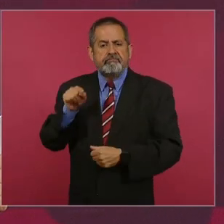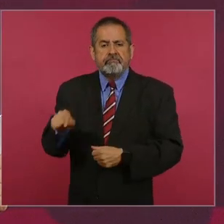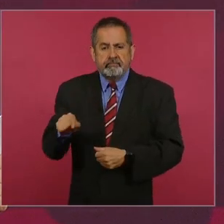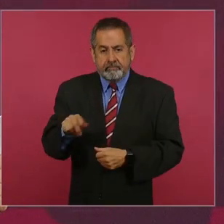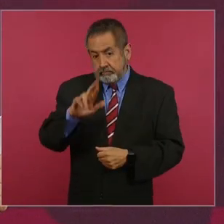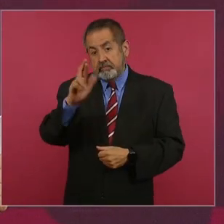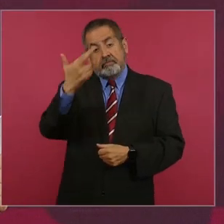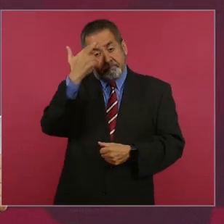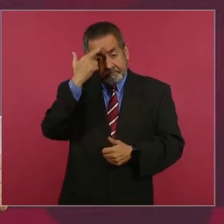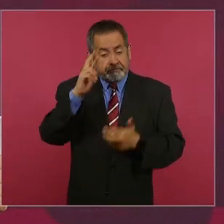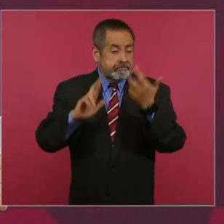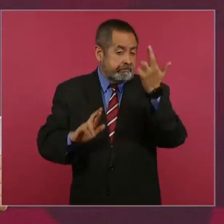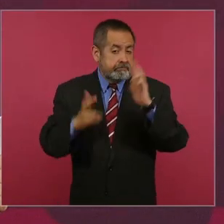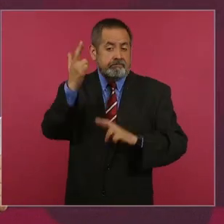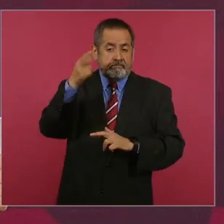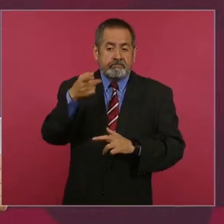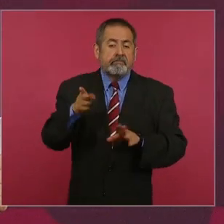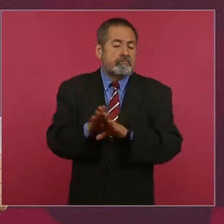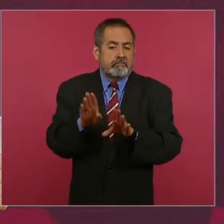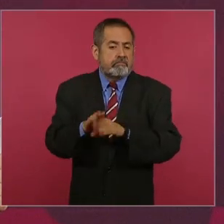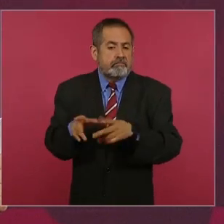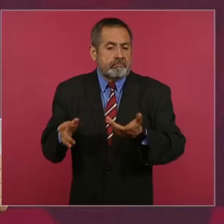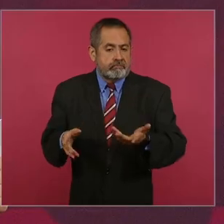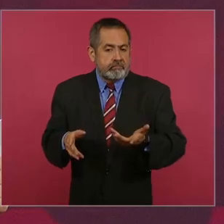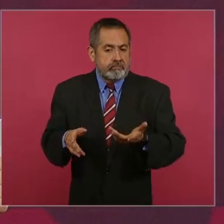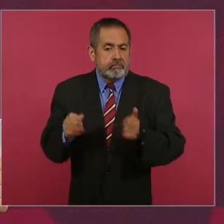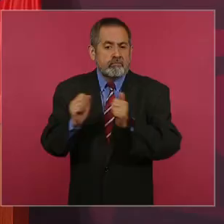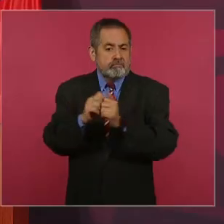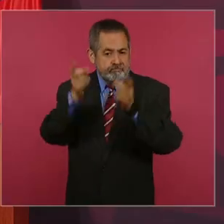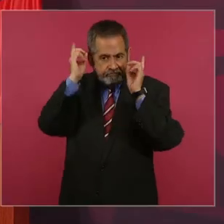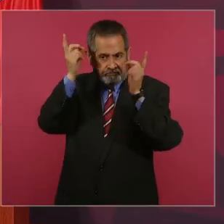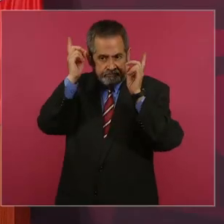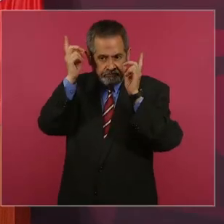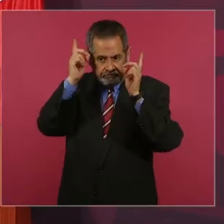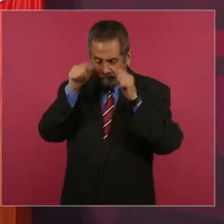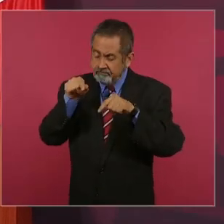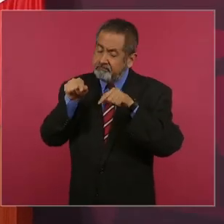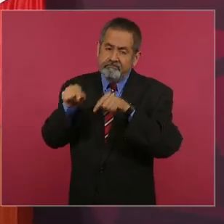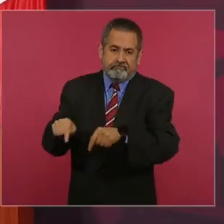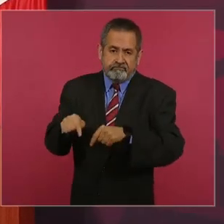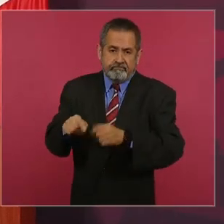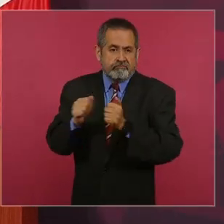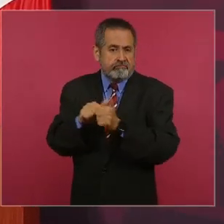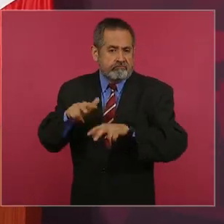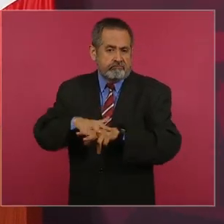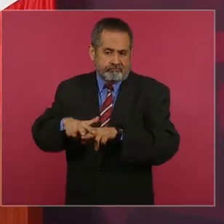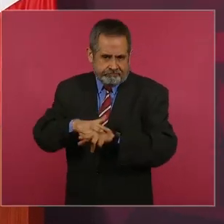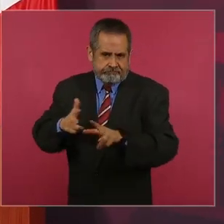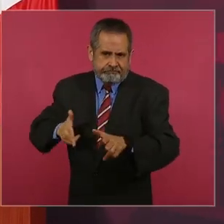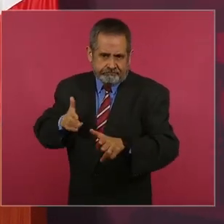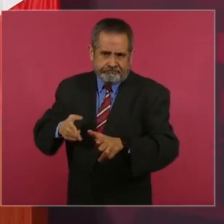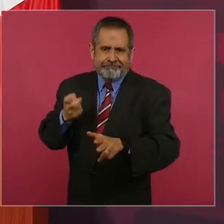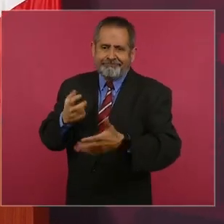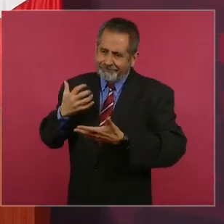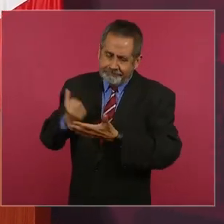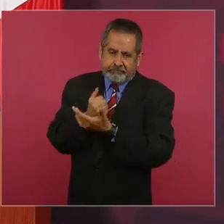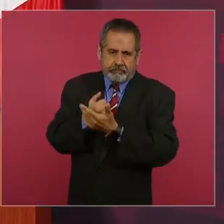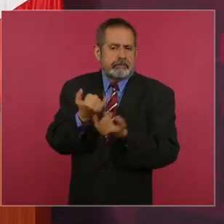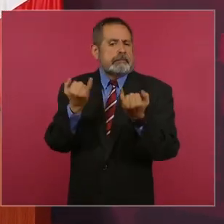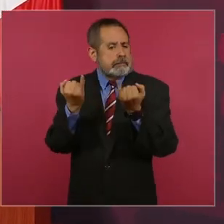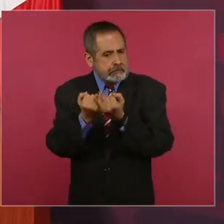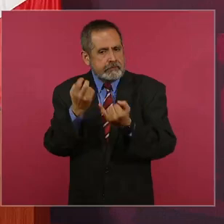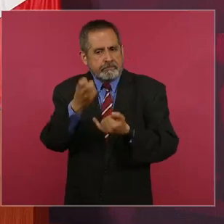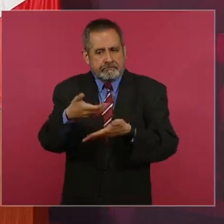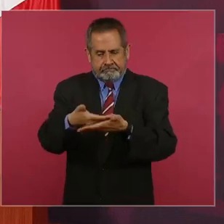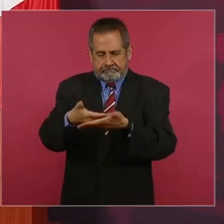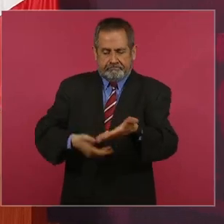acuérdense que la revolución se hizo a caballo y en ferrocarril y por eso va a salir el